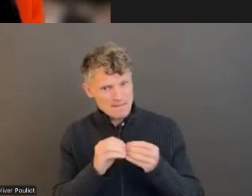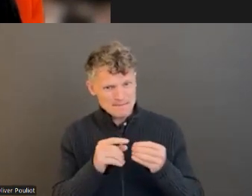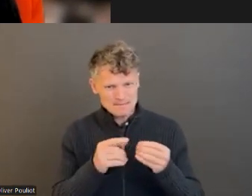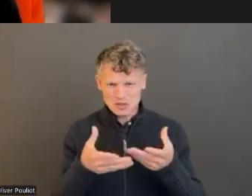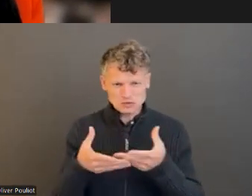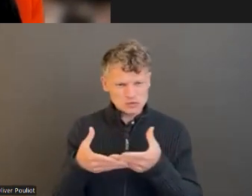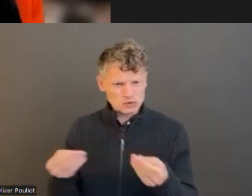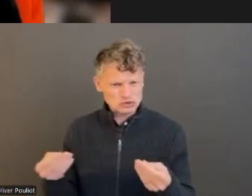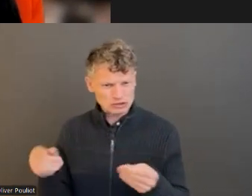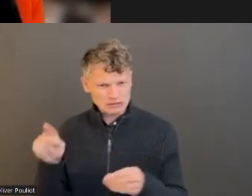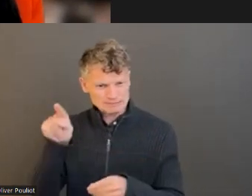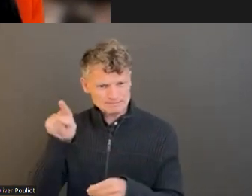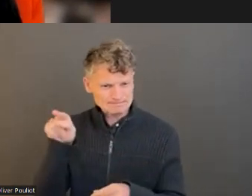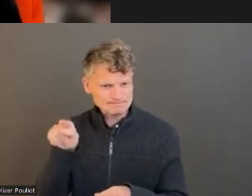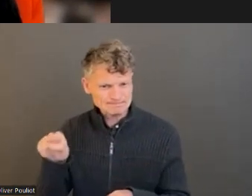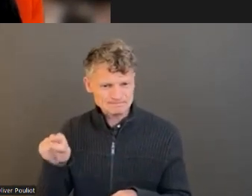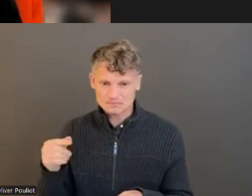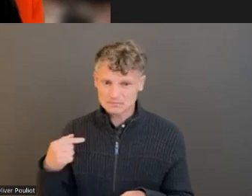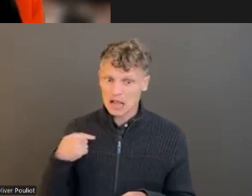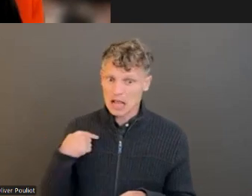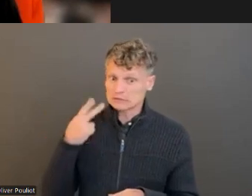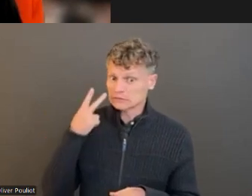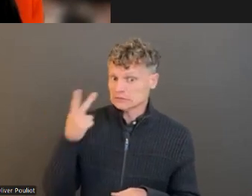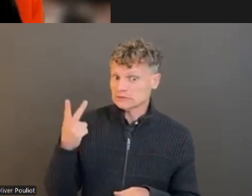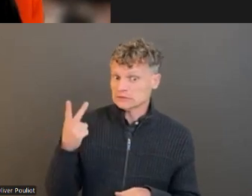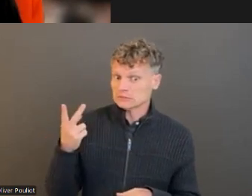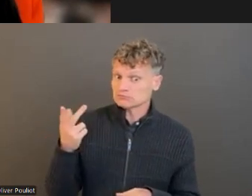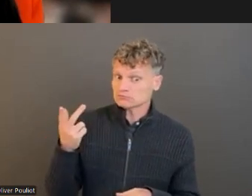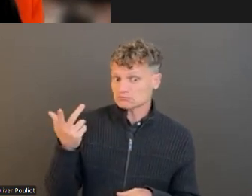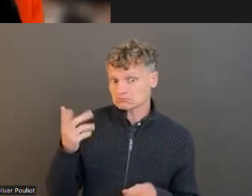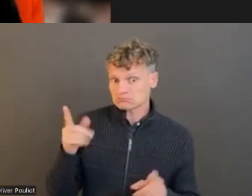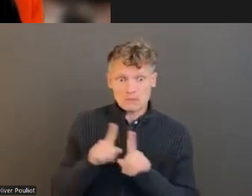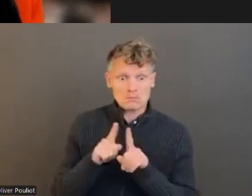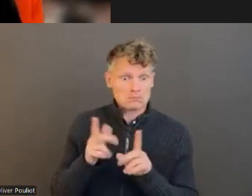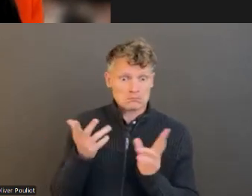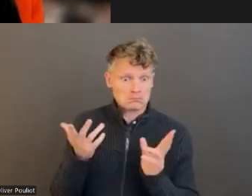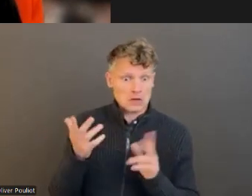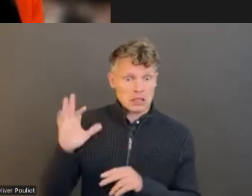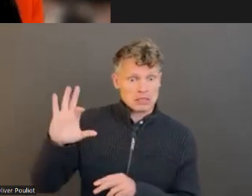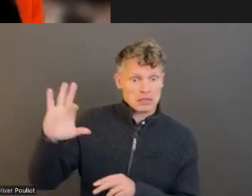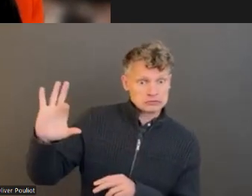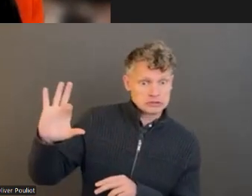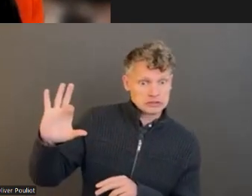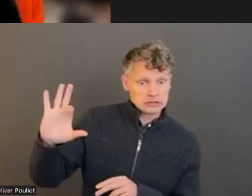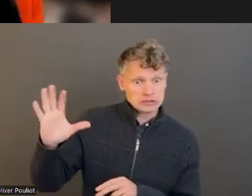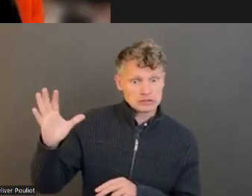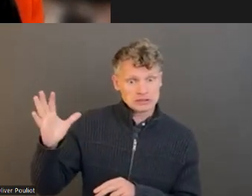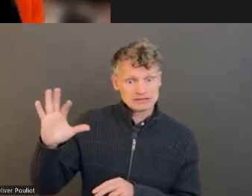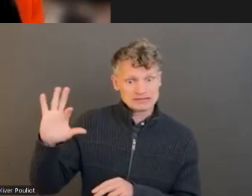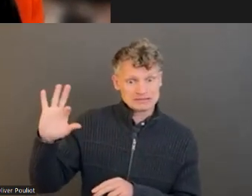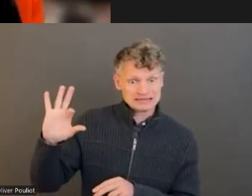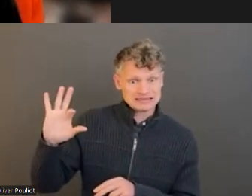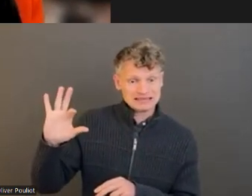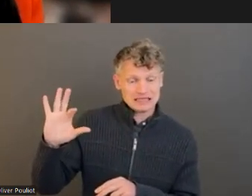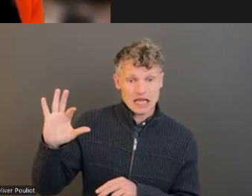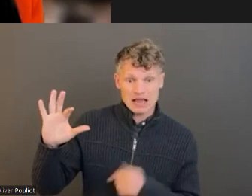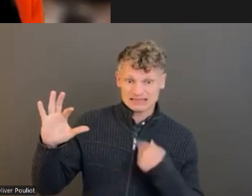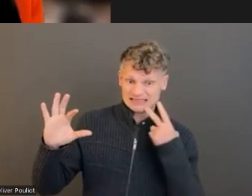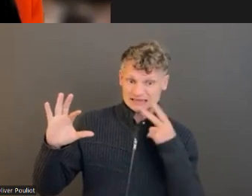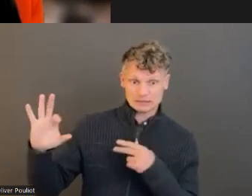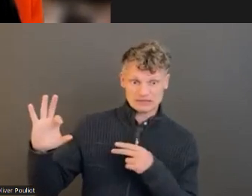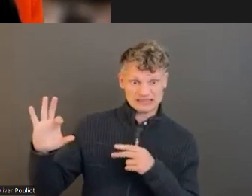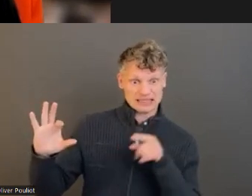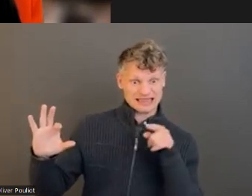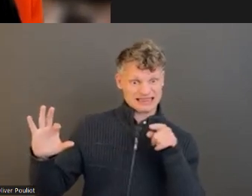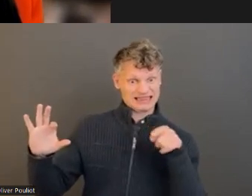usan como sitios para sembrar plantas, porque culturalmente no es aceptada la intervención que